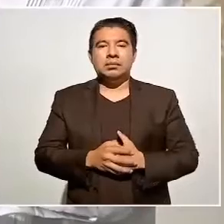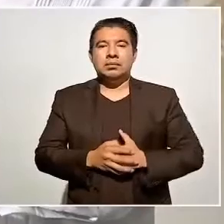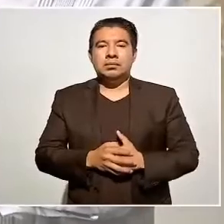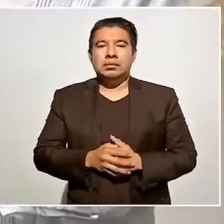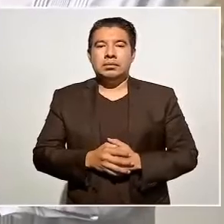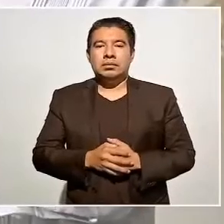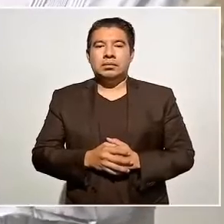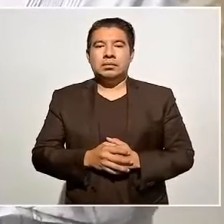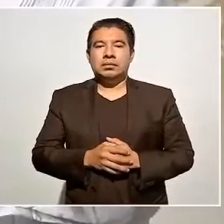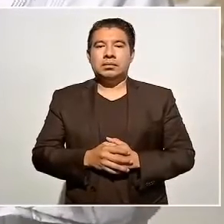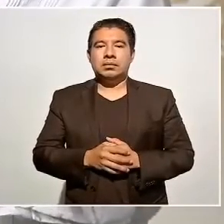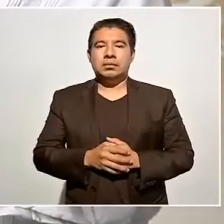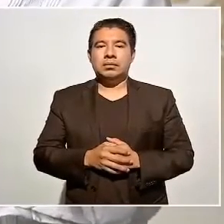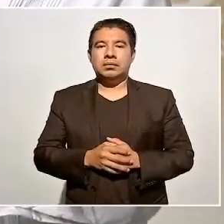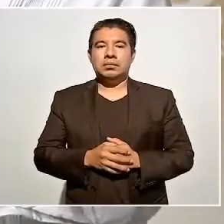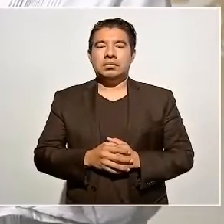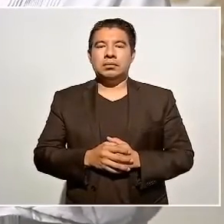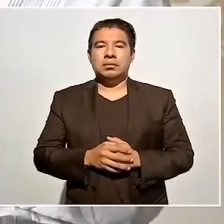Y del lado de